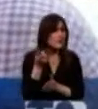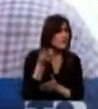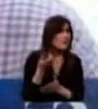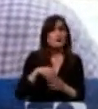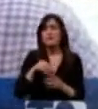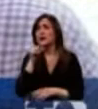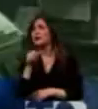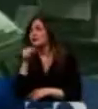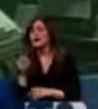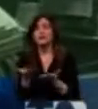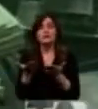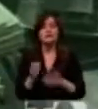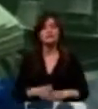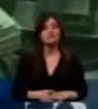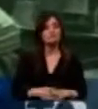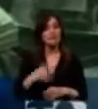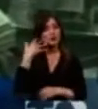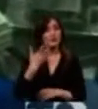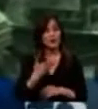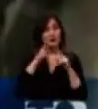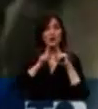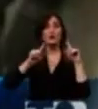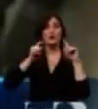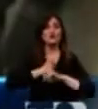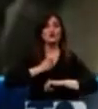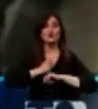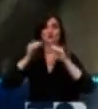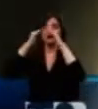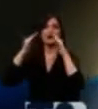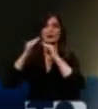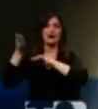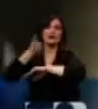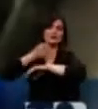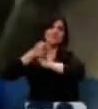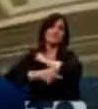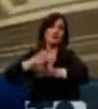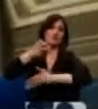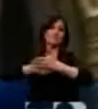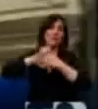sacar dinero. A la fecha, la falta de declaración patrimonial había sido sancionada